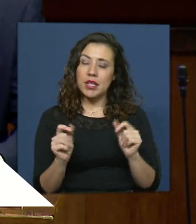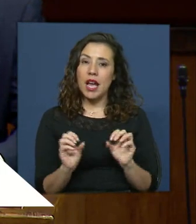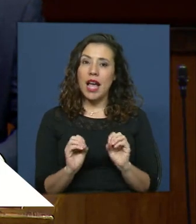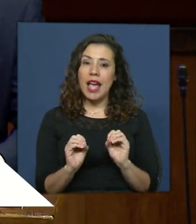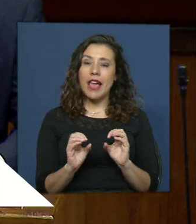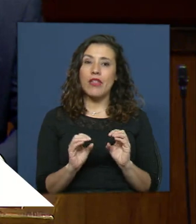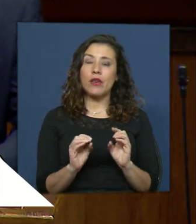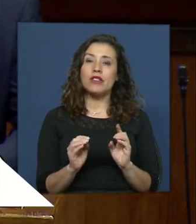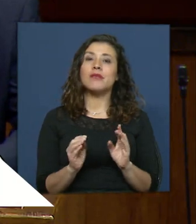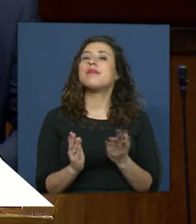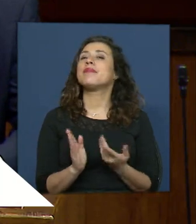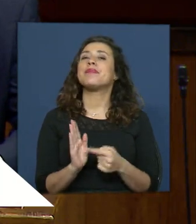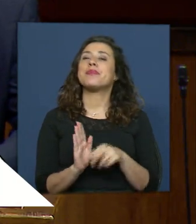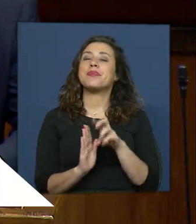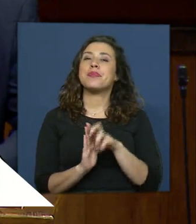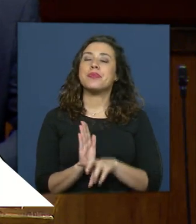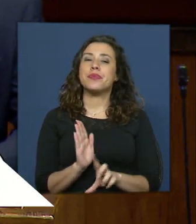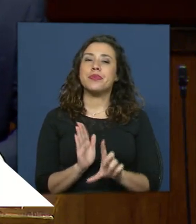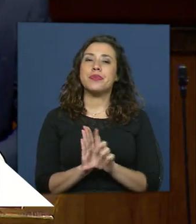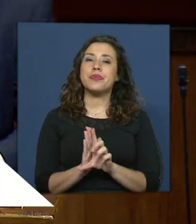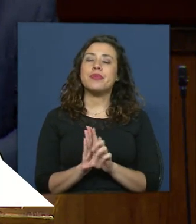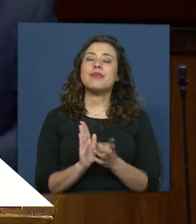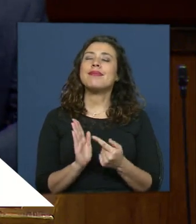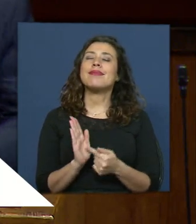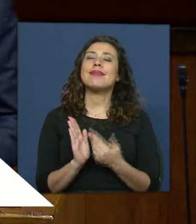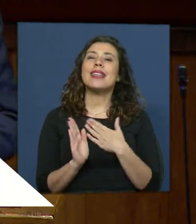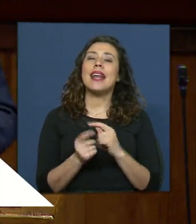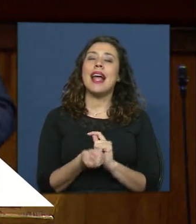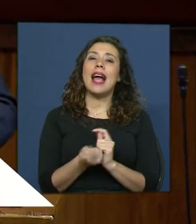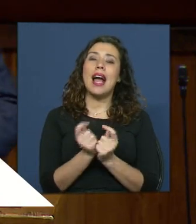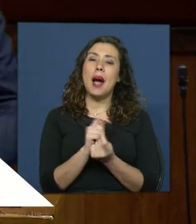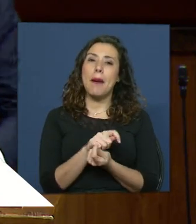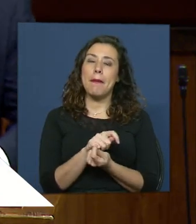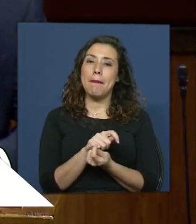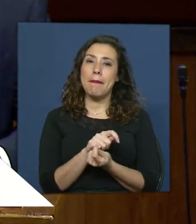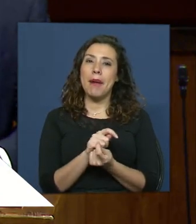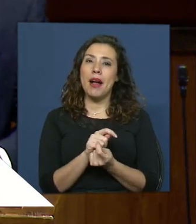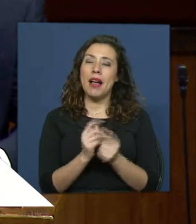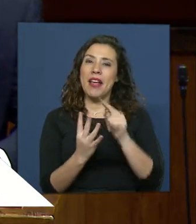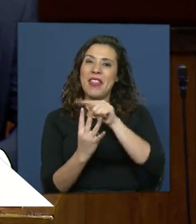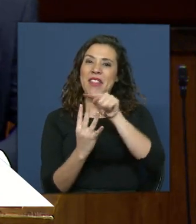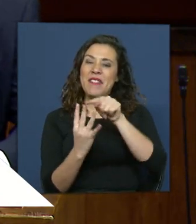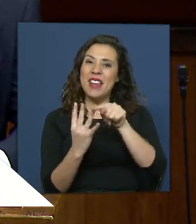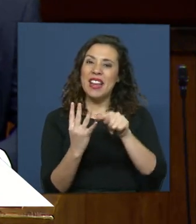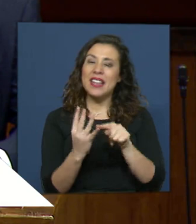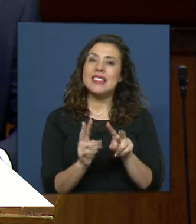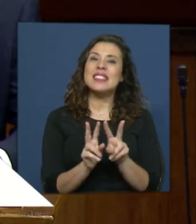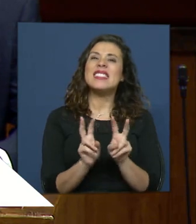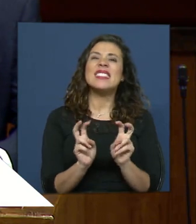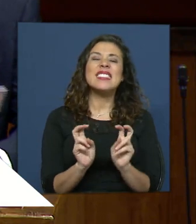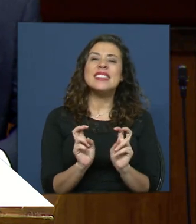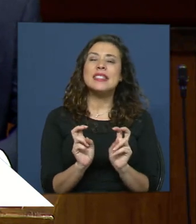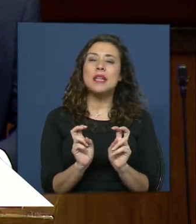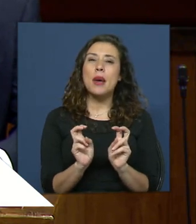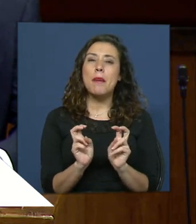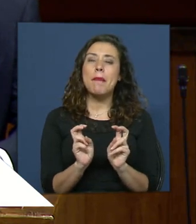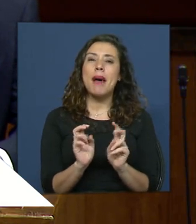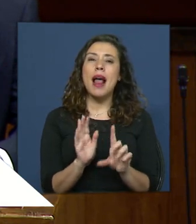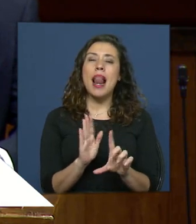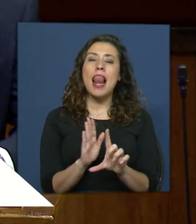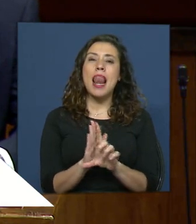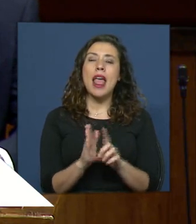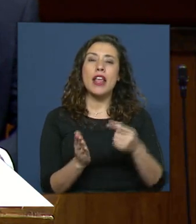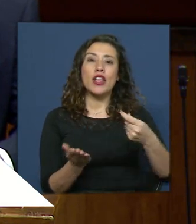la iniciativa consiste en modificar diversas materias relacionadas con la ley